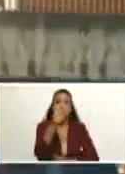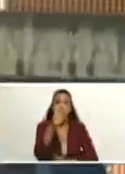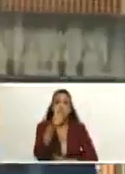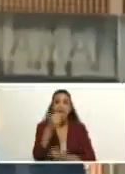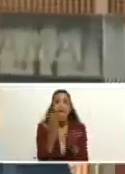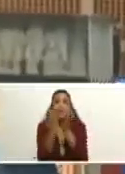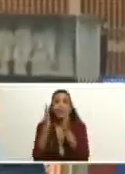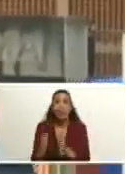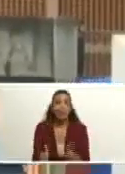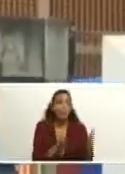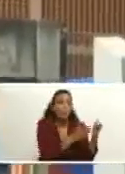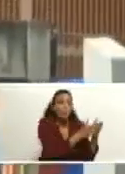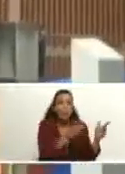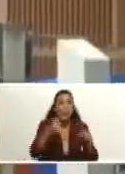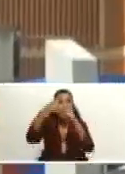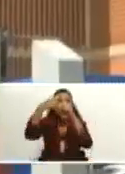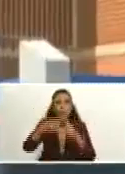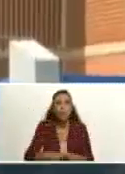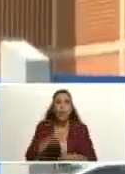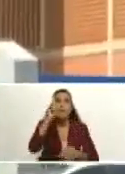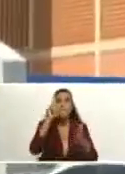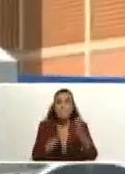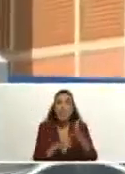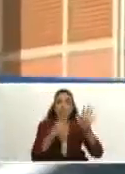estudiantes, para un total de